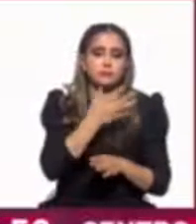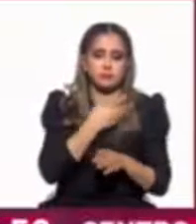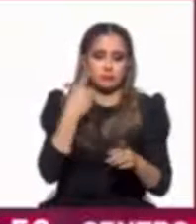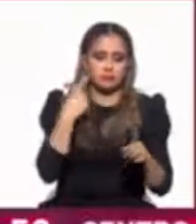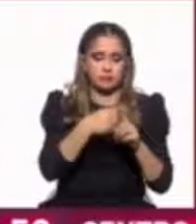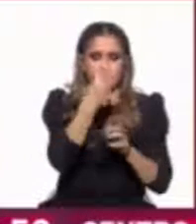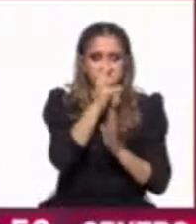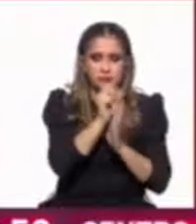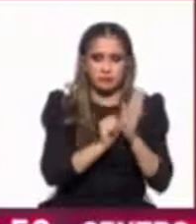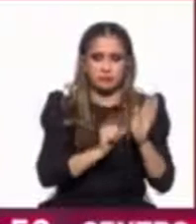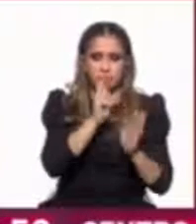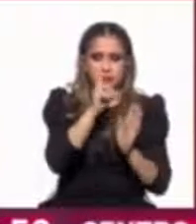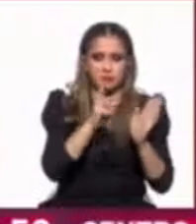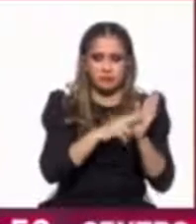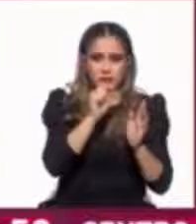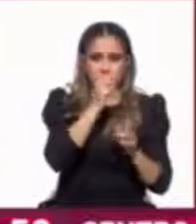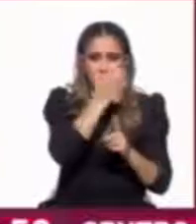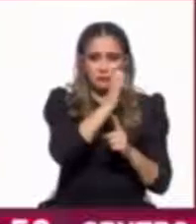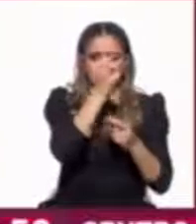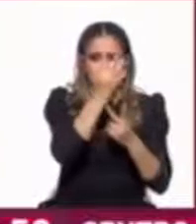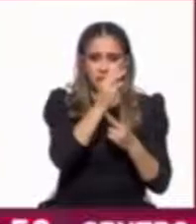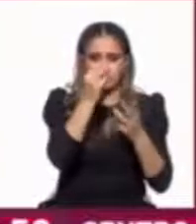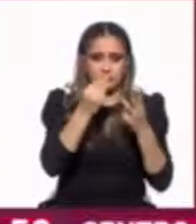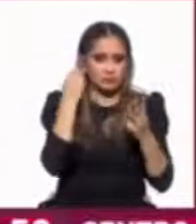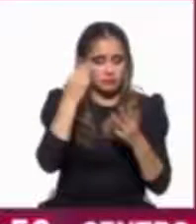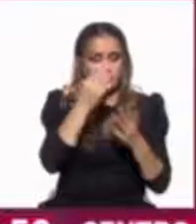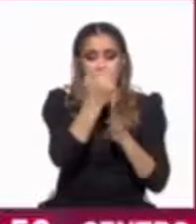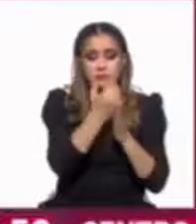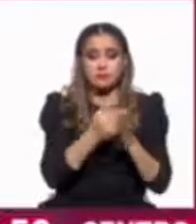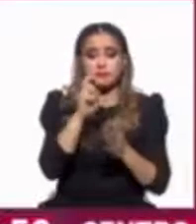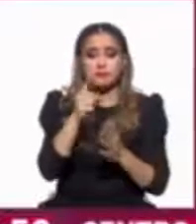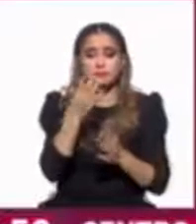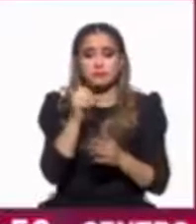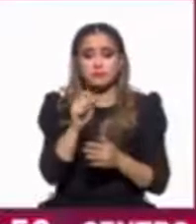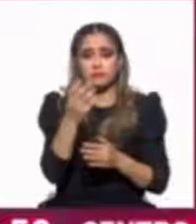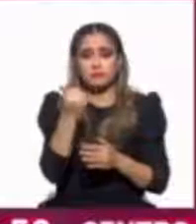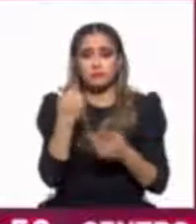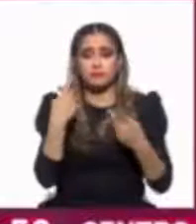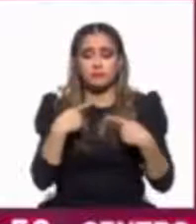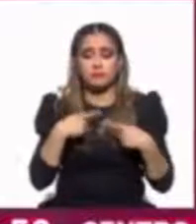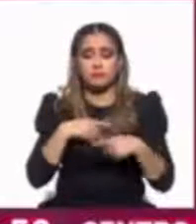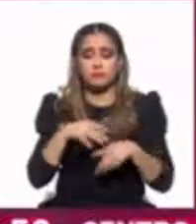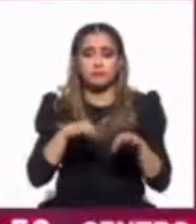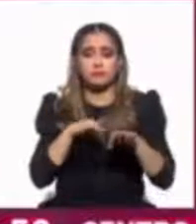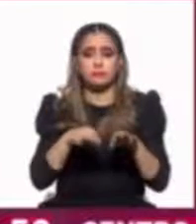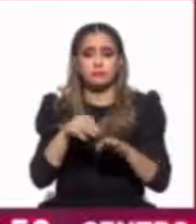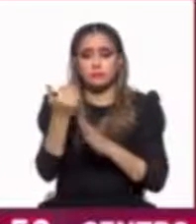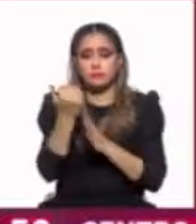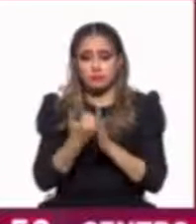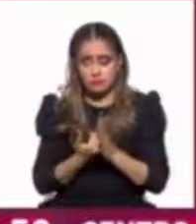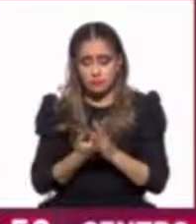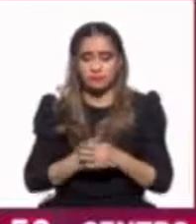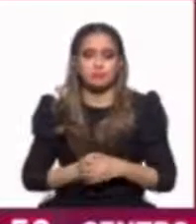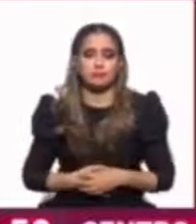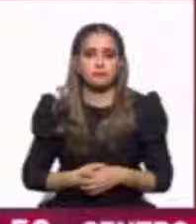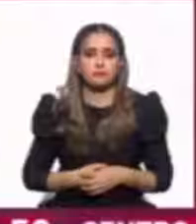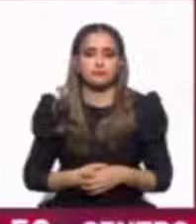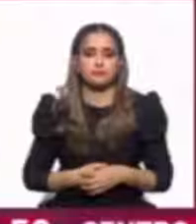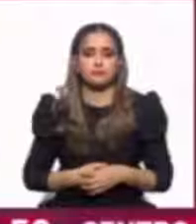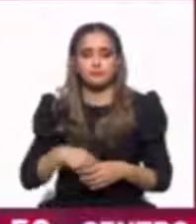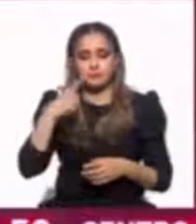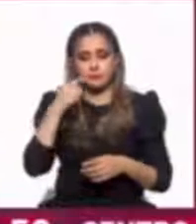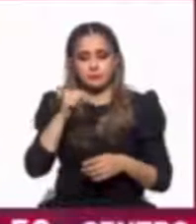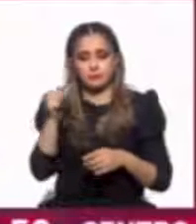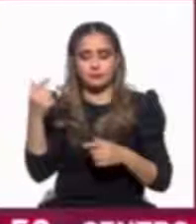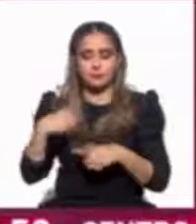trimestre del 2020 44.9, baja a 39. ¿Qué significa eso en millones de personas? Que lo veremos en el siguiente